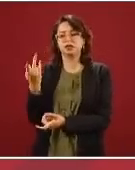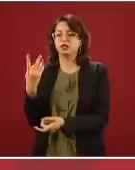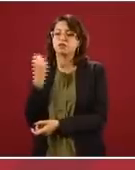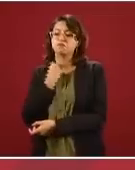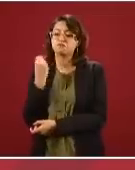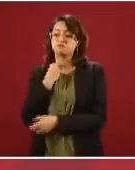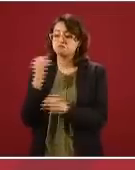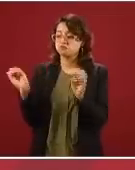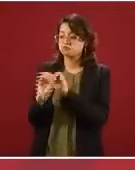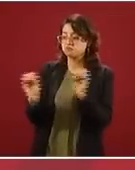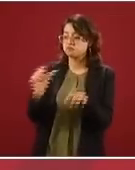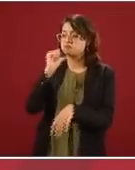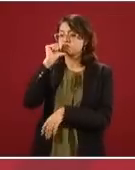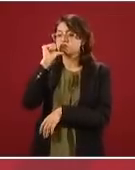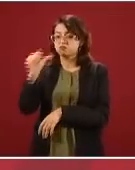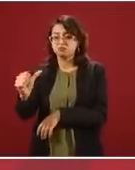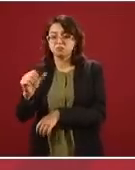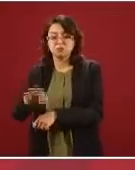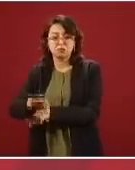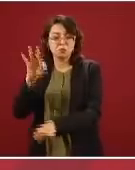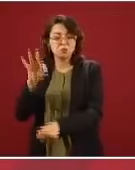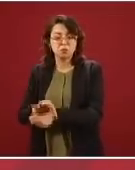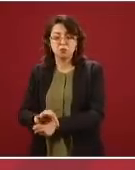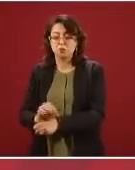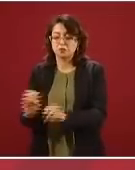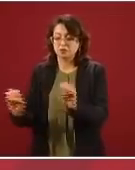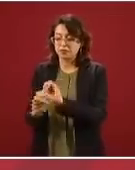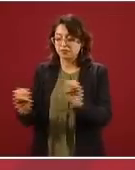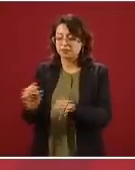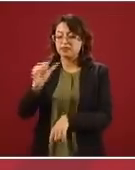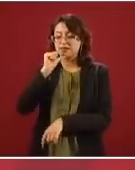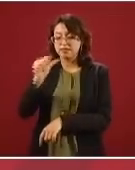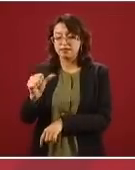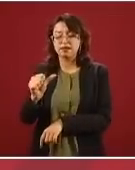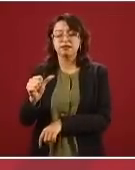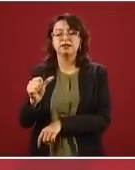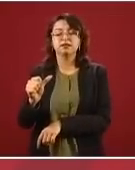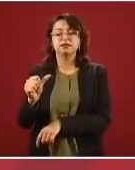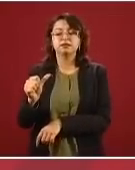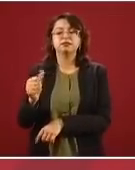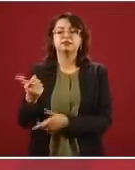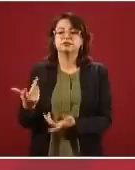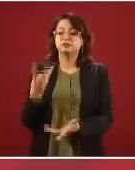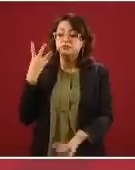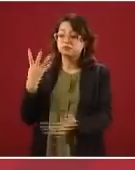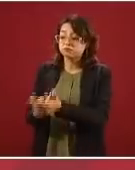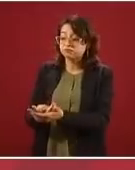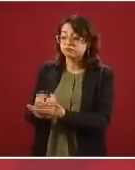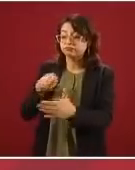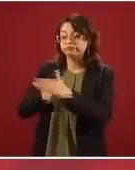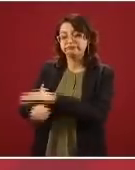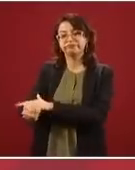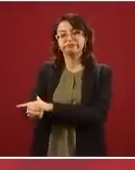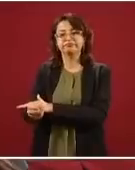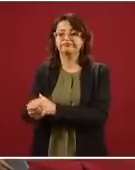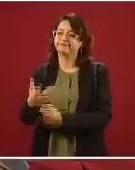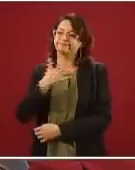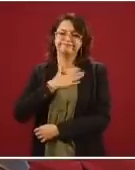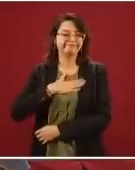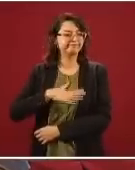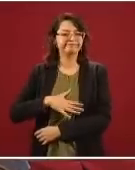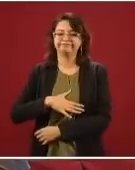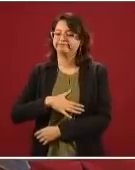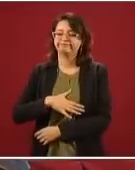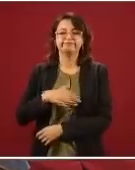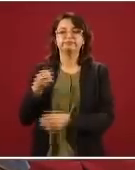defensa, no hubo defensoría de oficio, están en las cárceles de manera